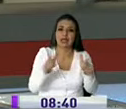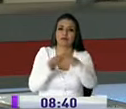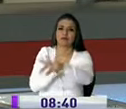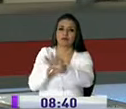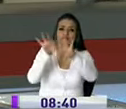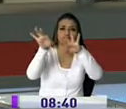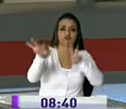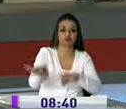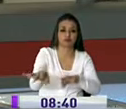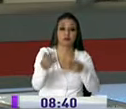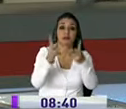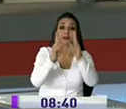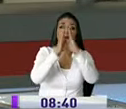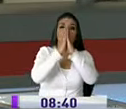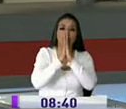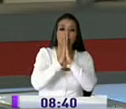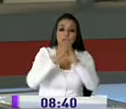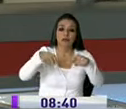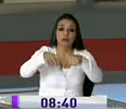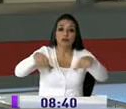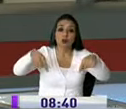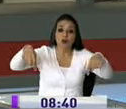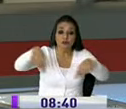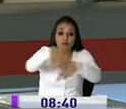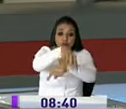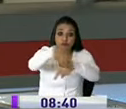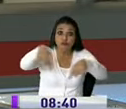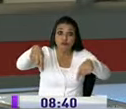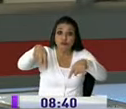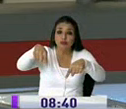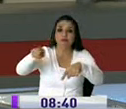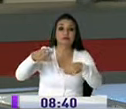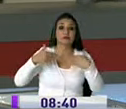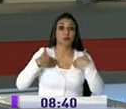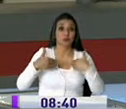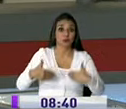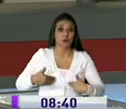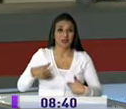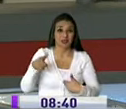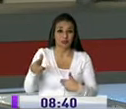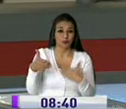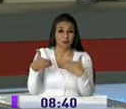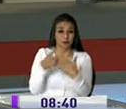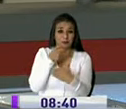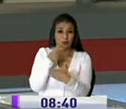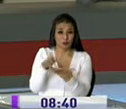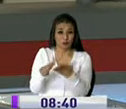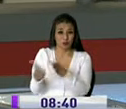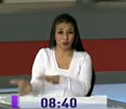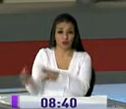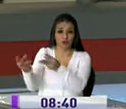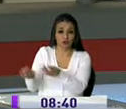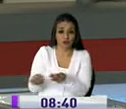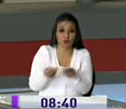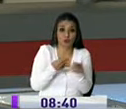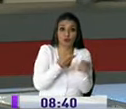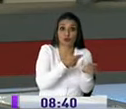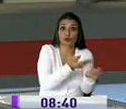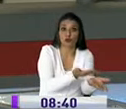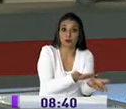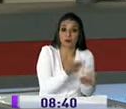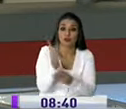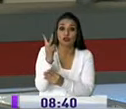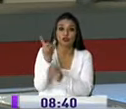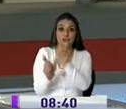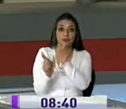mucha atención, que se haga un corredor humanitario para la entrega de los cuerpos del equipo periodístico del diario El Comercio y de las 2